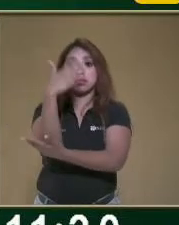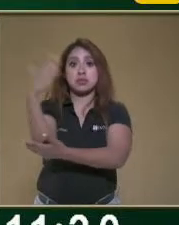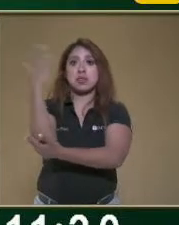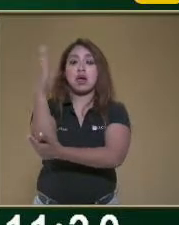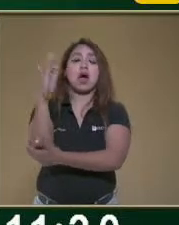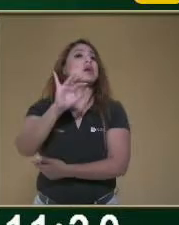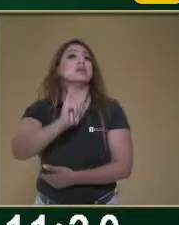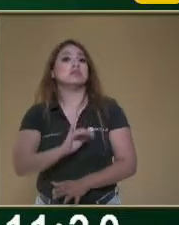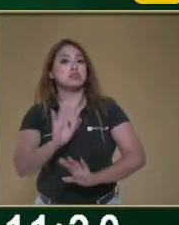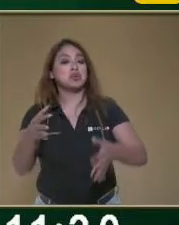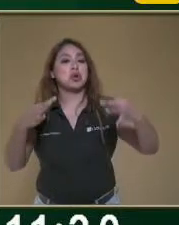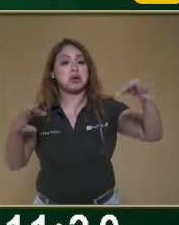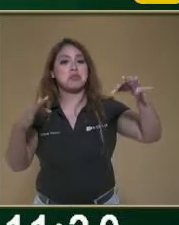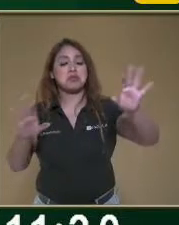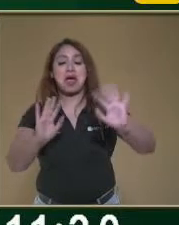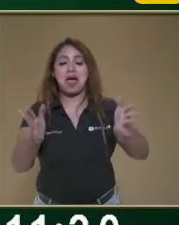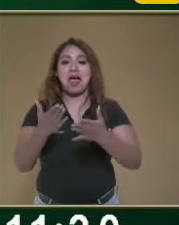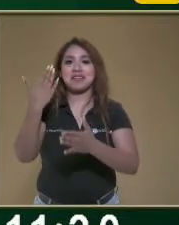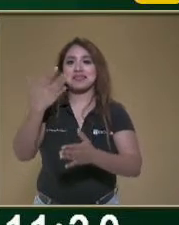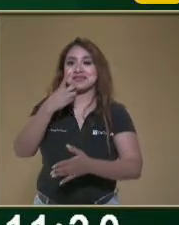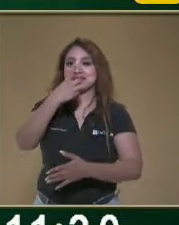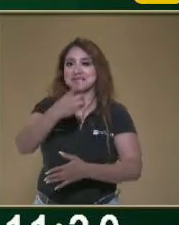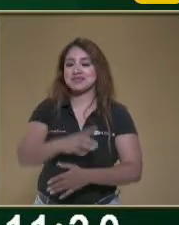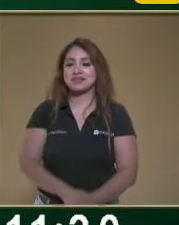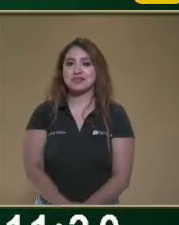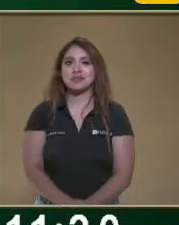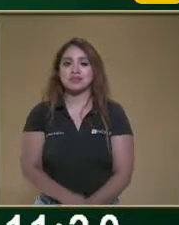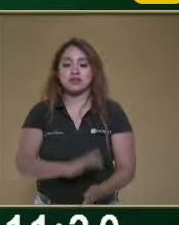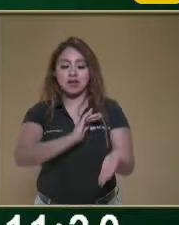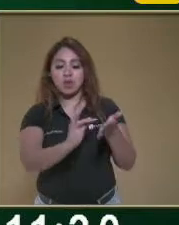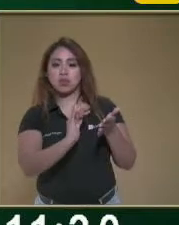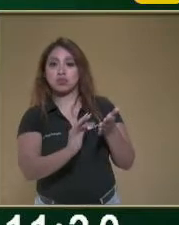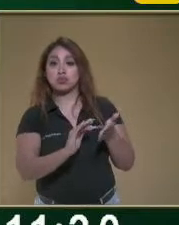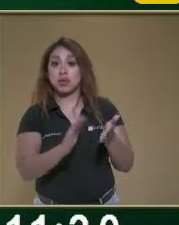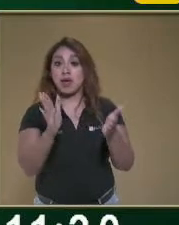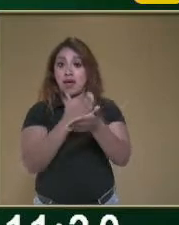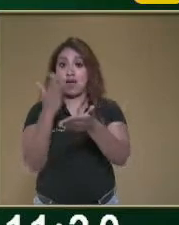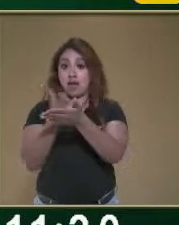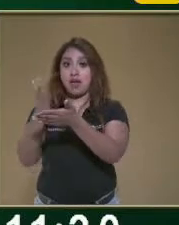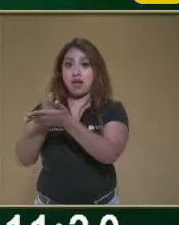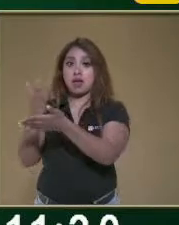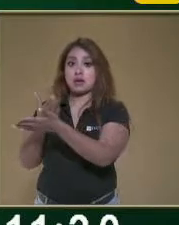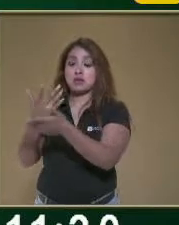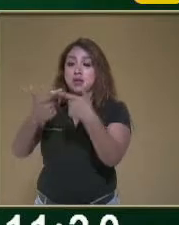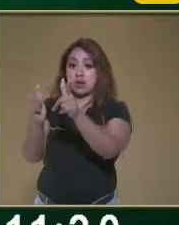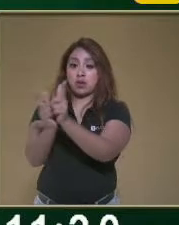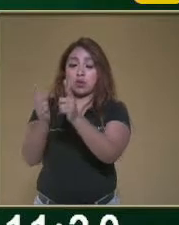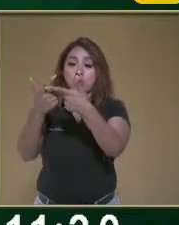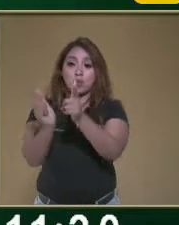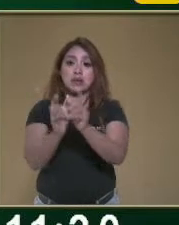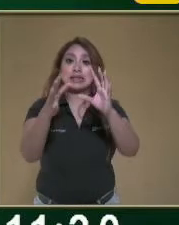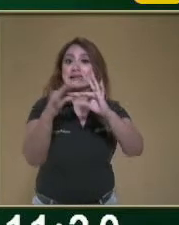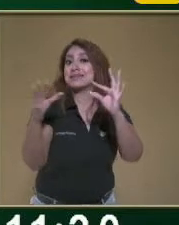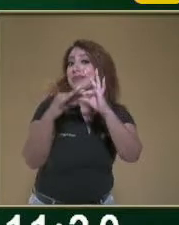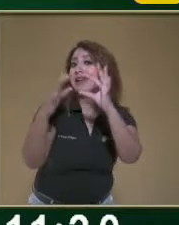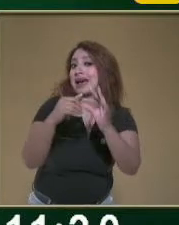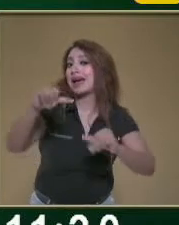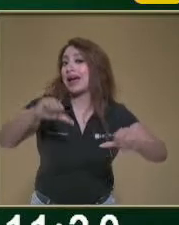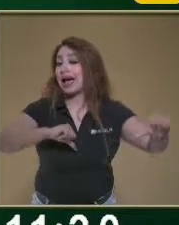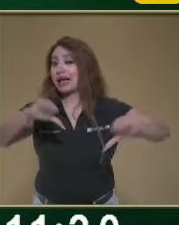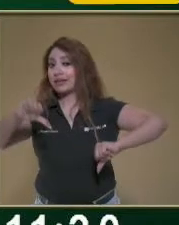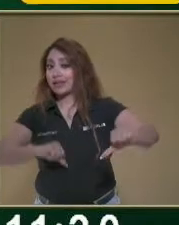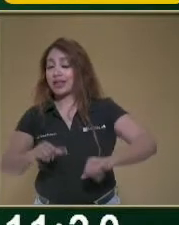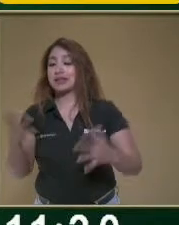ahorita leímos en el diario de grupo, maestra. Y como te fijas, en el diario de grupo, pues hacen una descripción de lo que hicieron. Y aquí en el